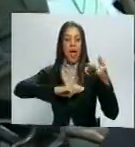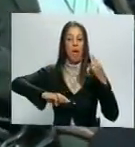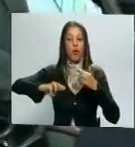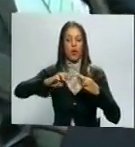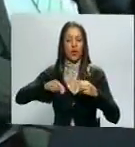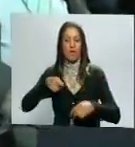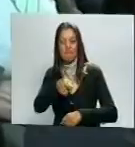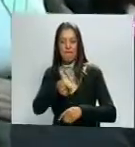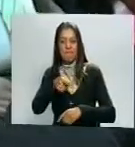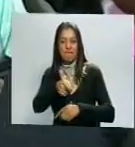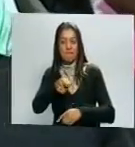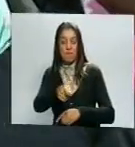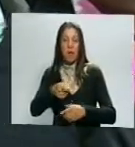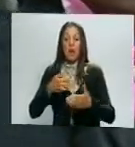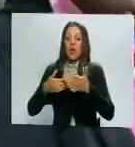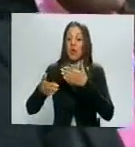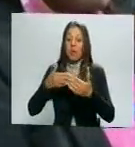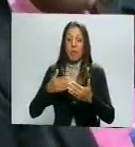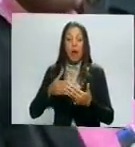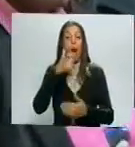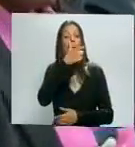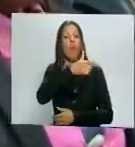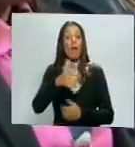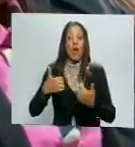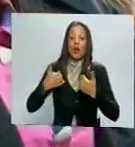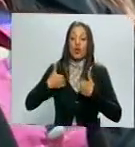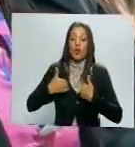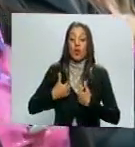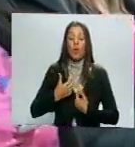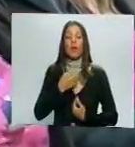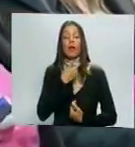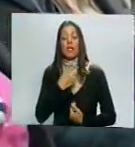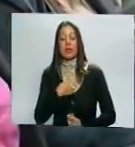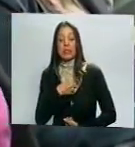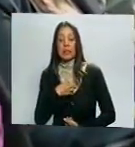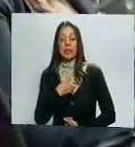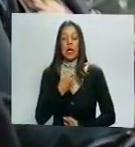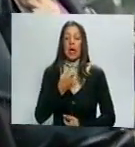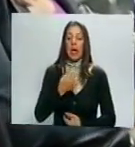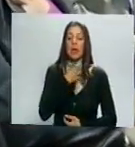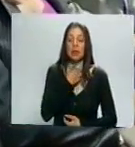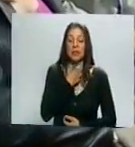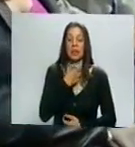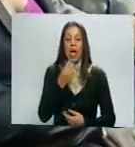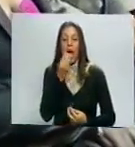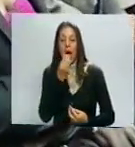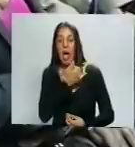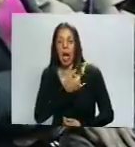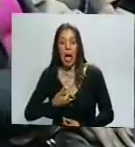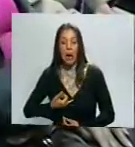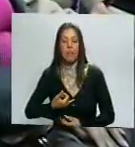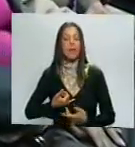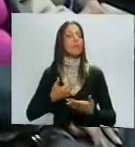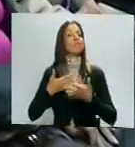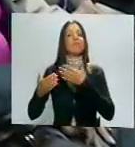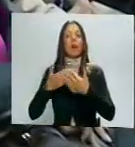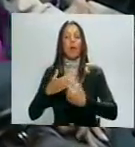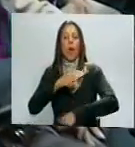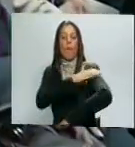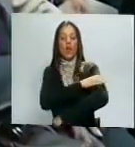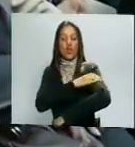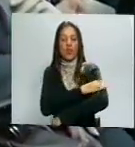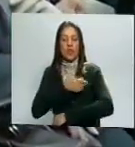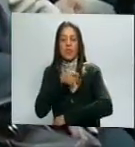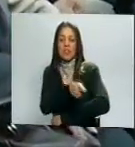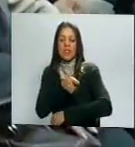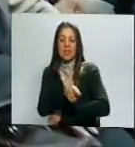sin importarle que se llevaba por el medio al pueblo. Destruía al pueblo para tomar por asalto al gobierno